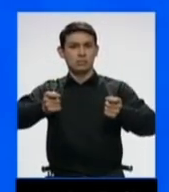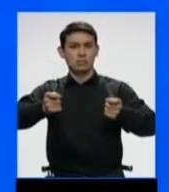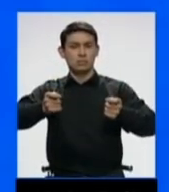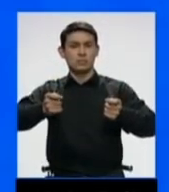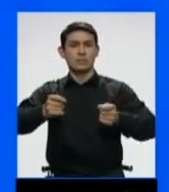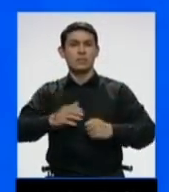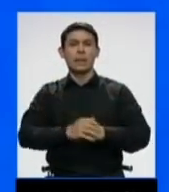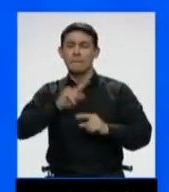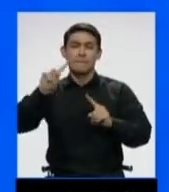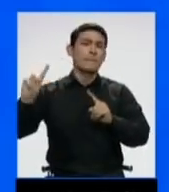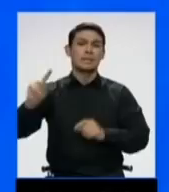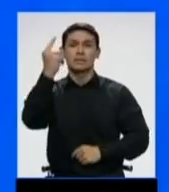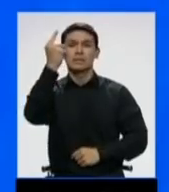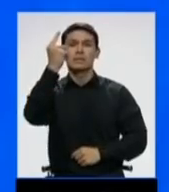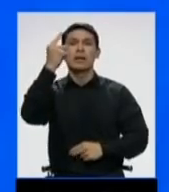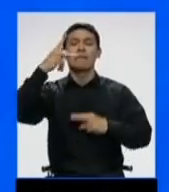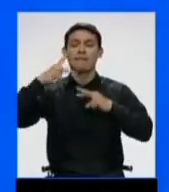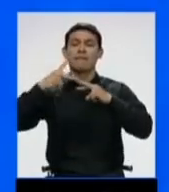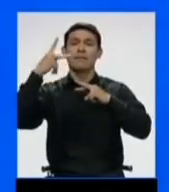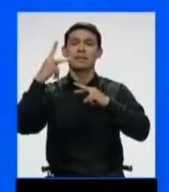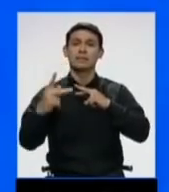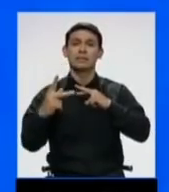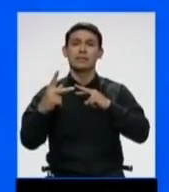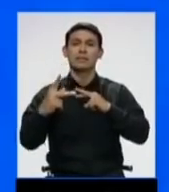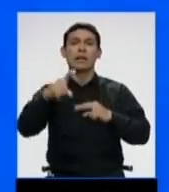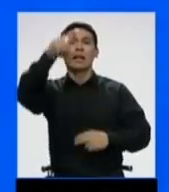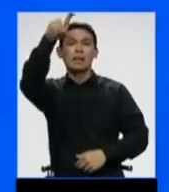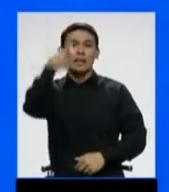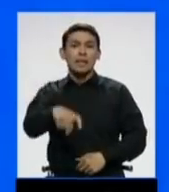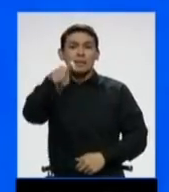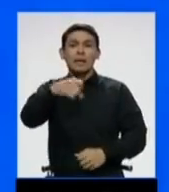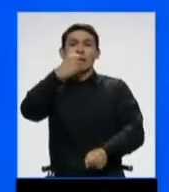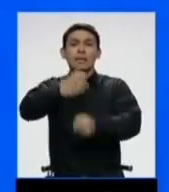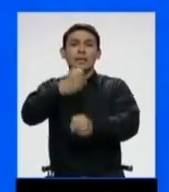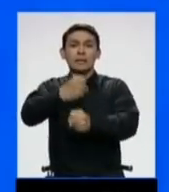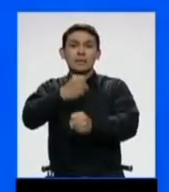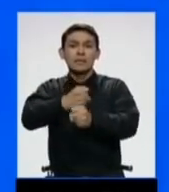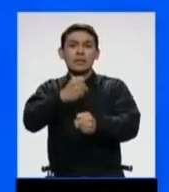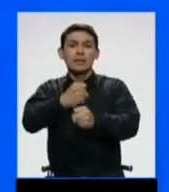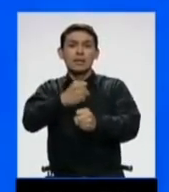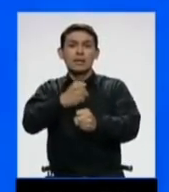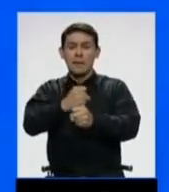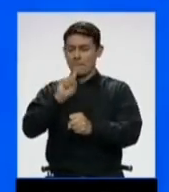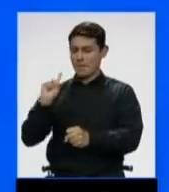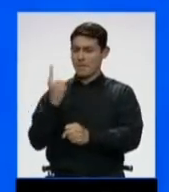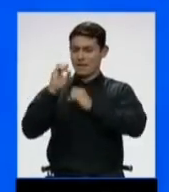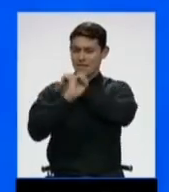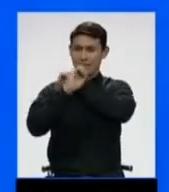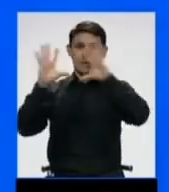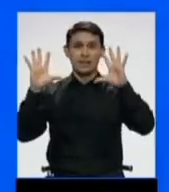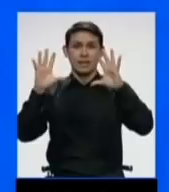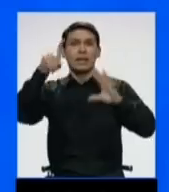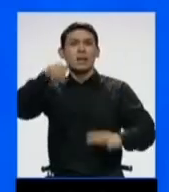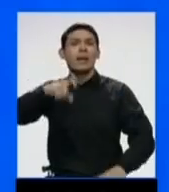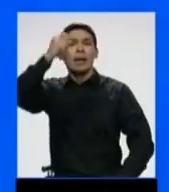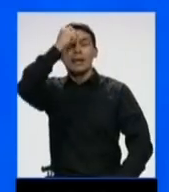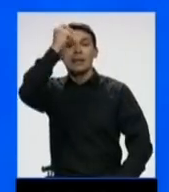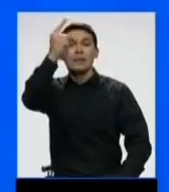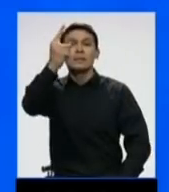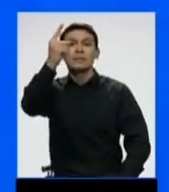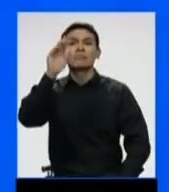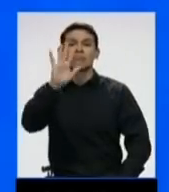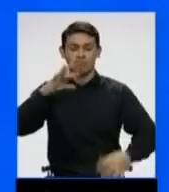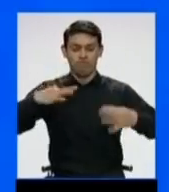Como principal vecino, tiene que trabajar desde el primer día entendiendo que